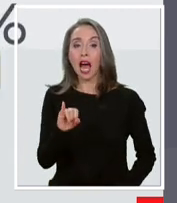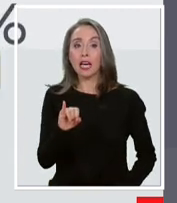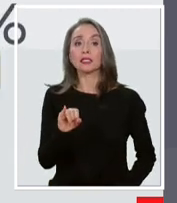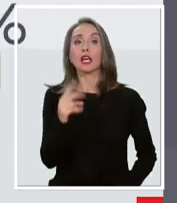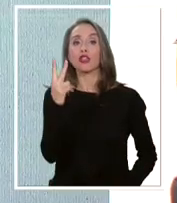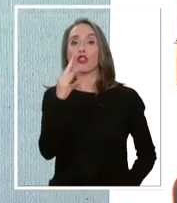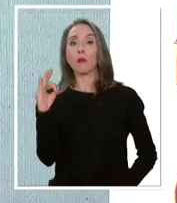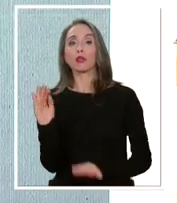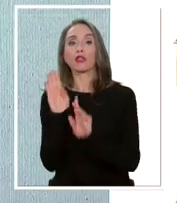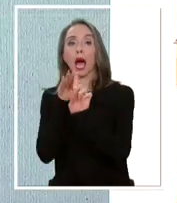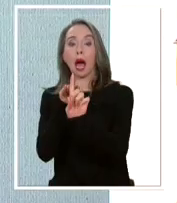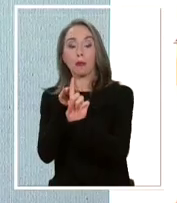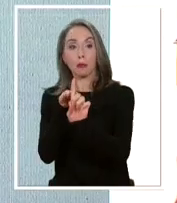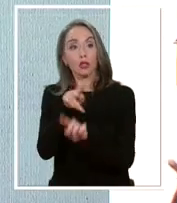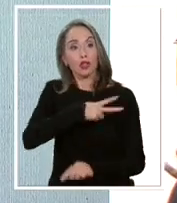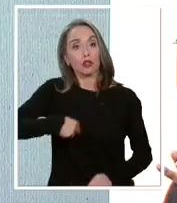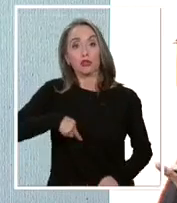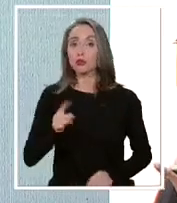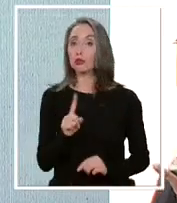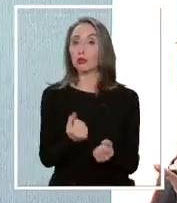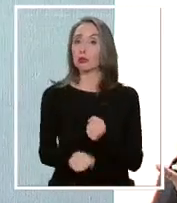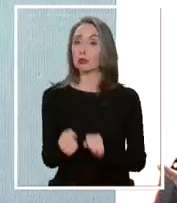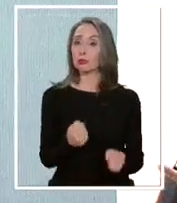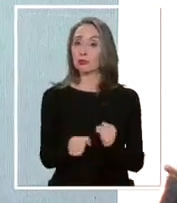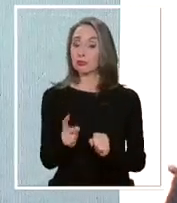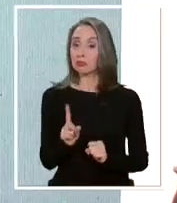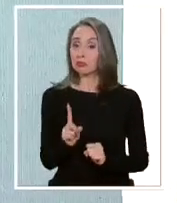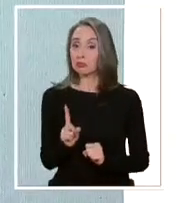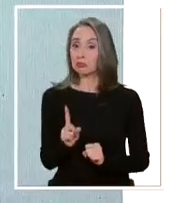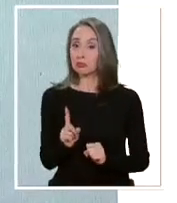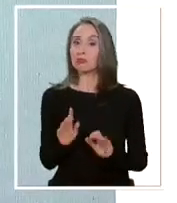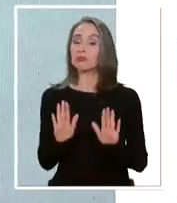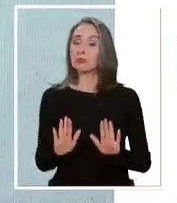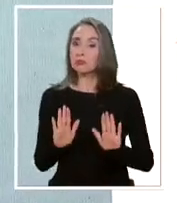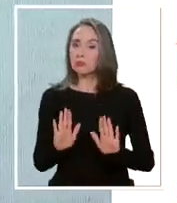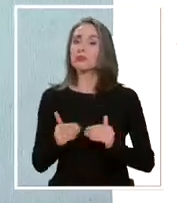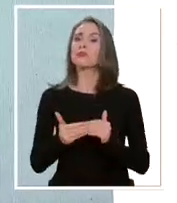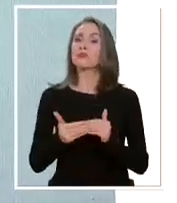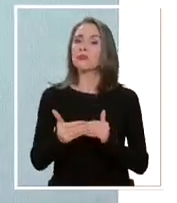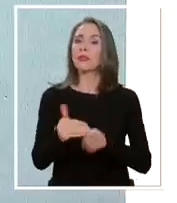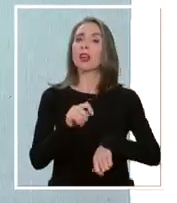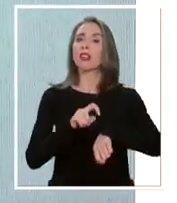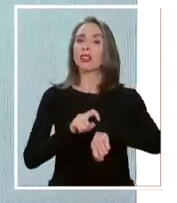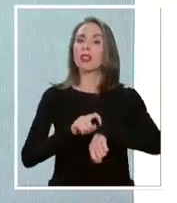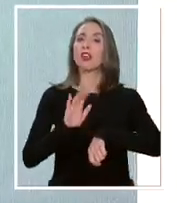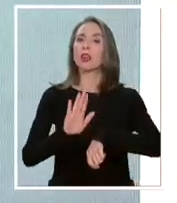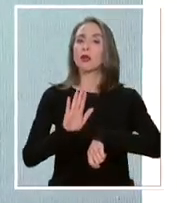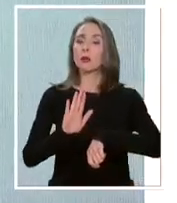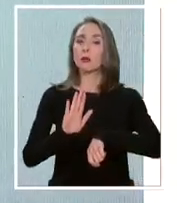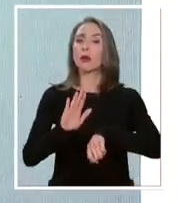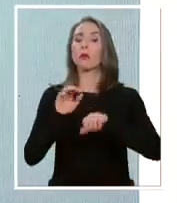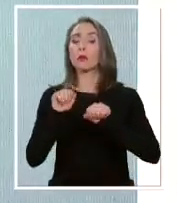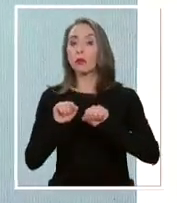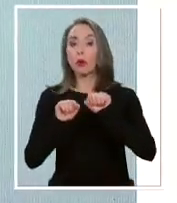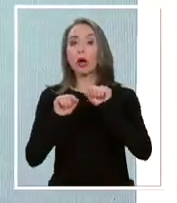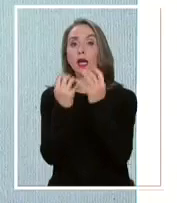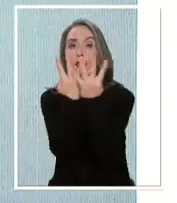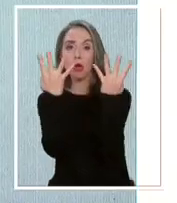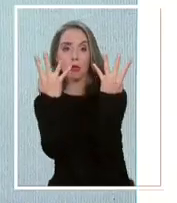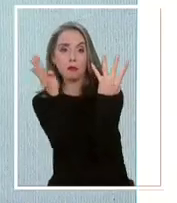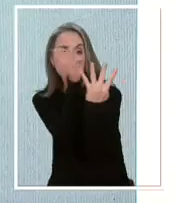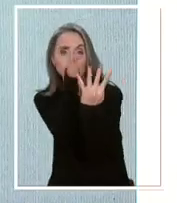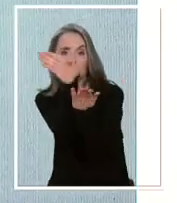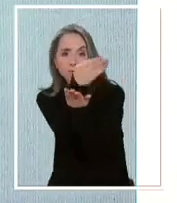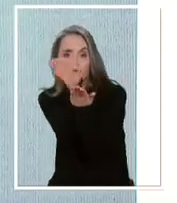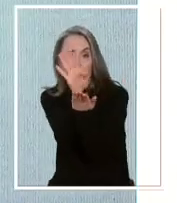puntos de apoyo no estamos ansiosos vamos a tomarnos el tiempo en que podamos elegir a los mejores